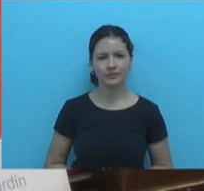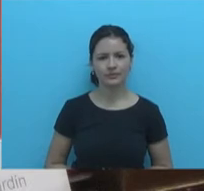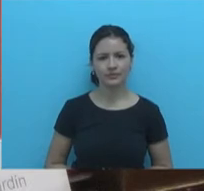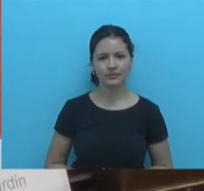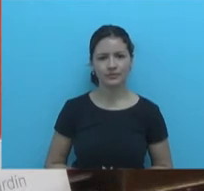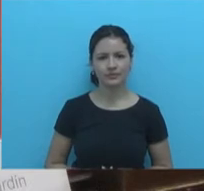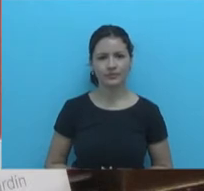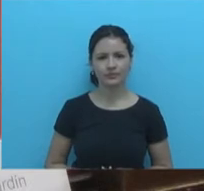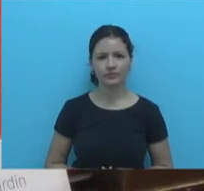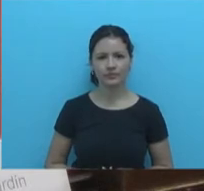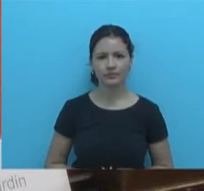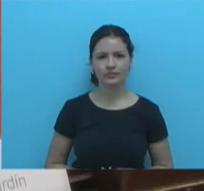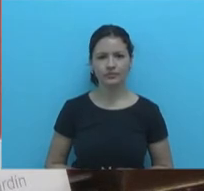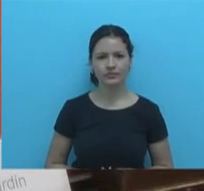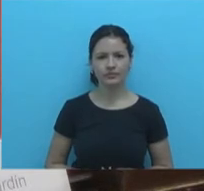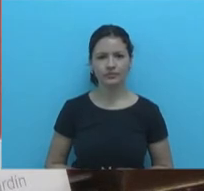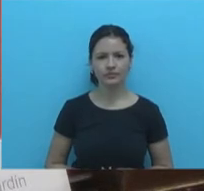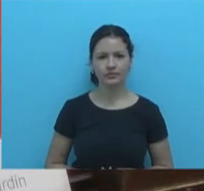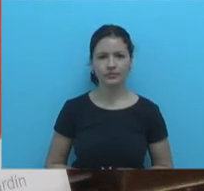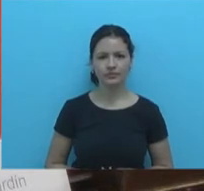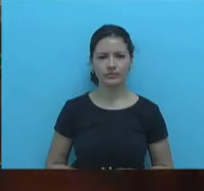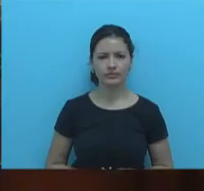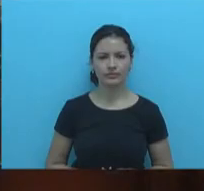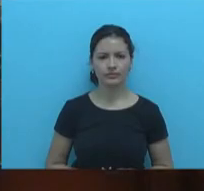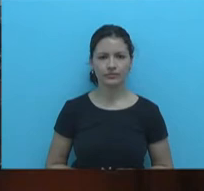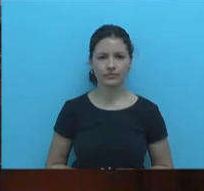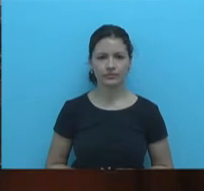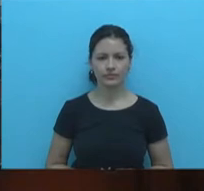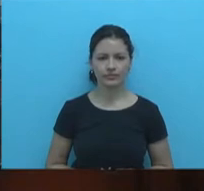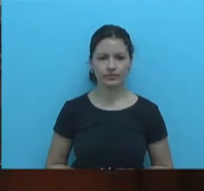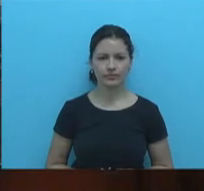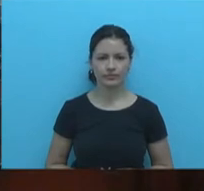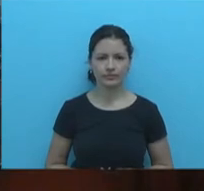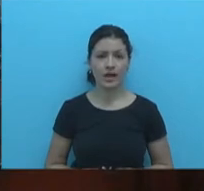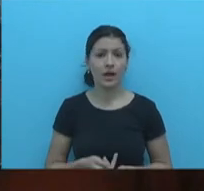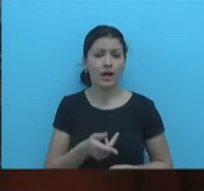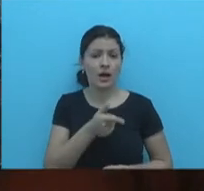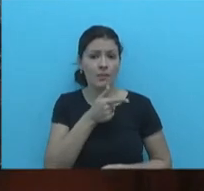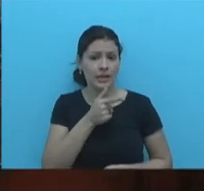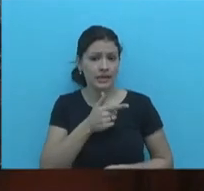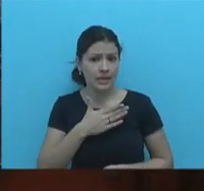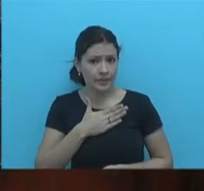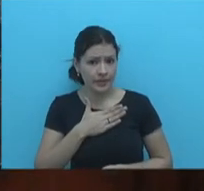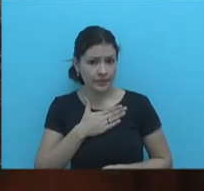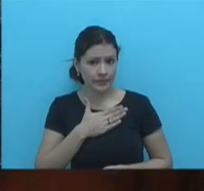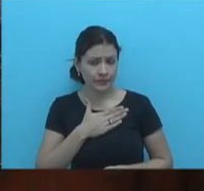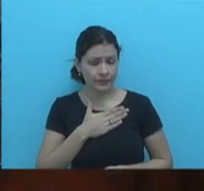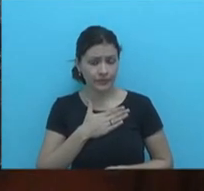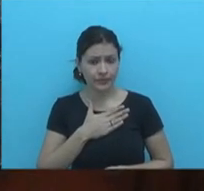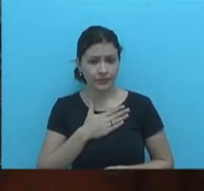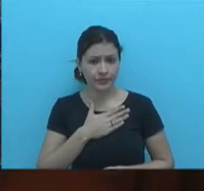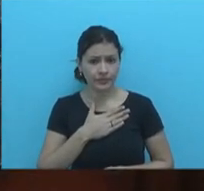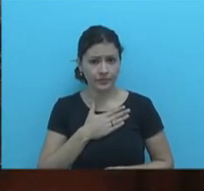principal. Sí, Maggi. Justamente me parecería más dinámico que una vez